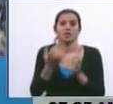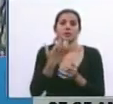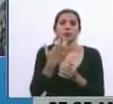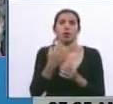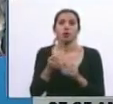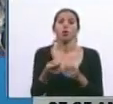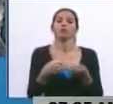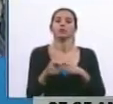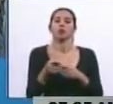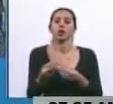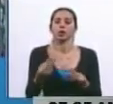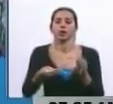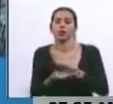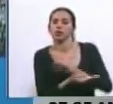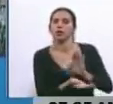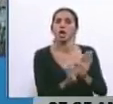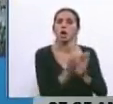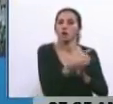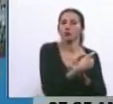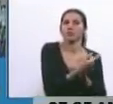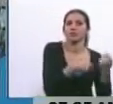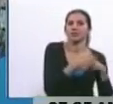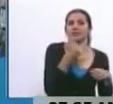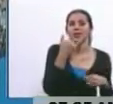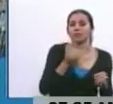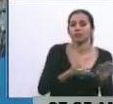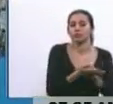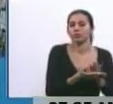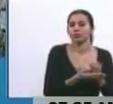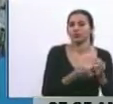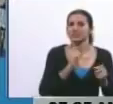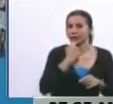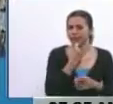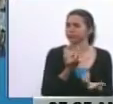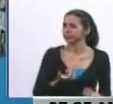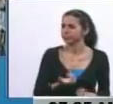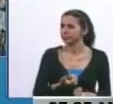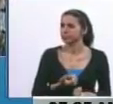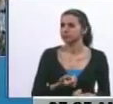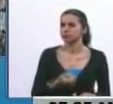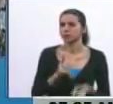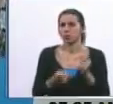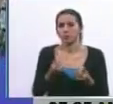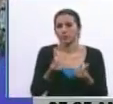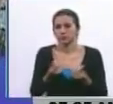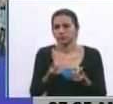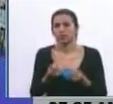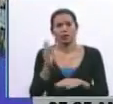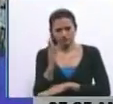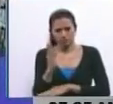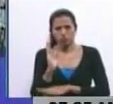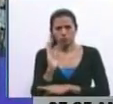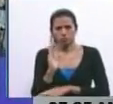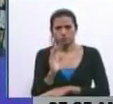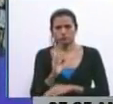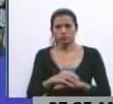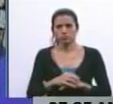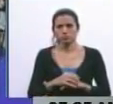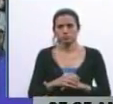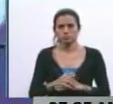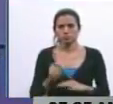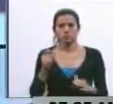atrás, están eliminados. No ¿Y han tienen caído algunos? Acceso. Sí. ¿Hay algunos presos? Sí. ¿Y algunas sanciones económicas también se